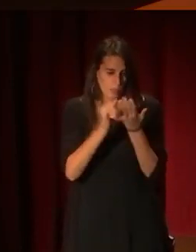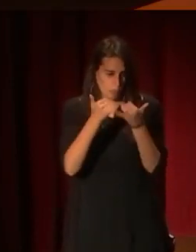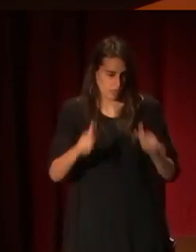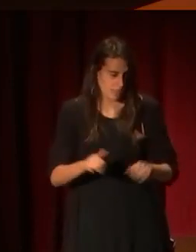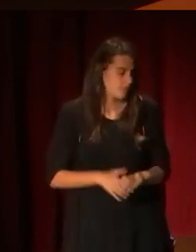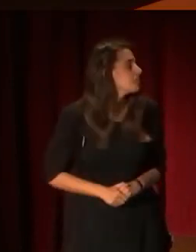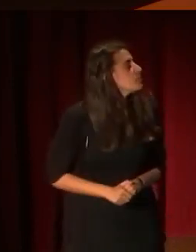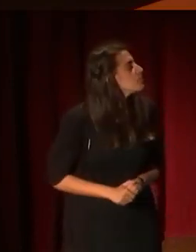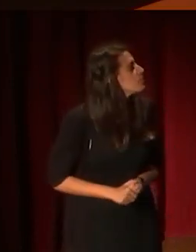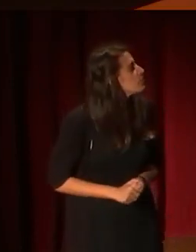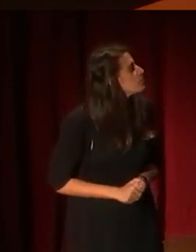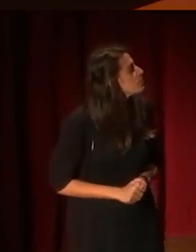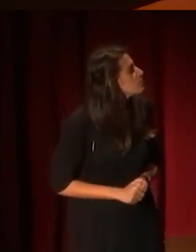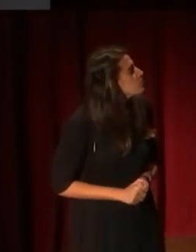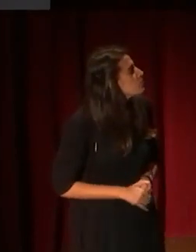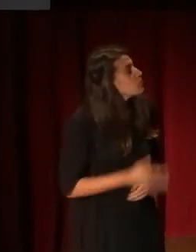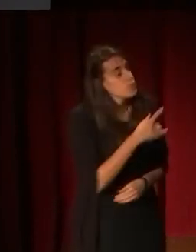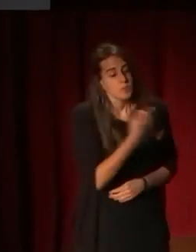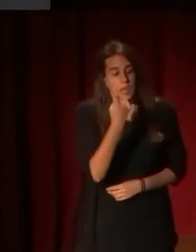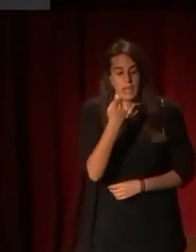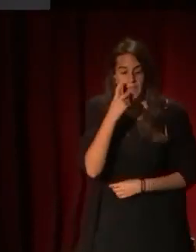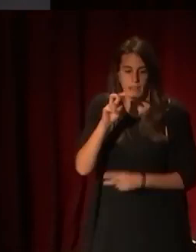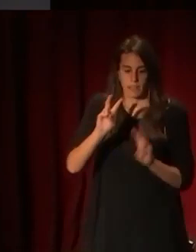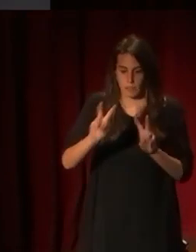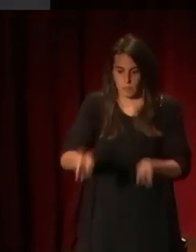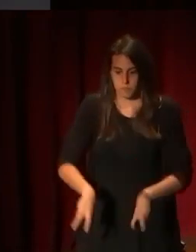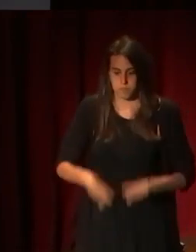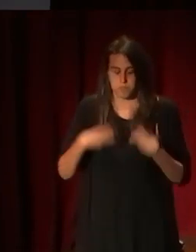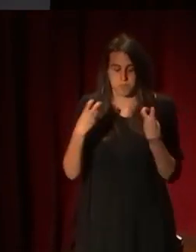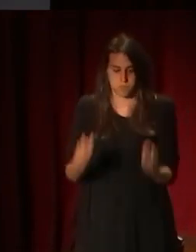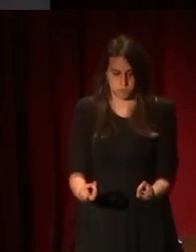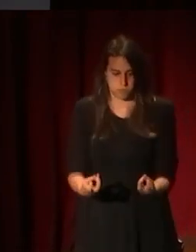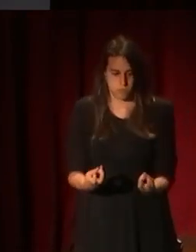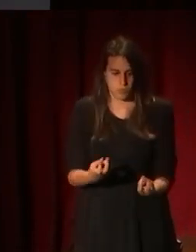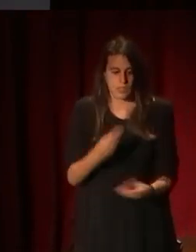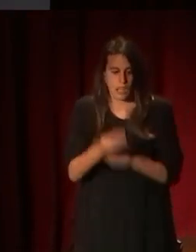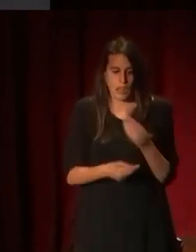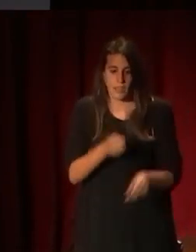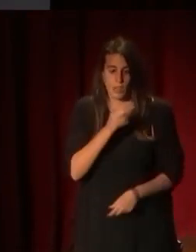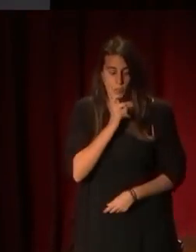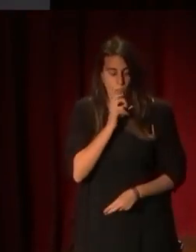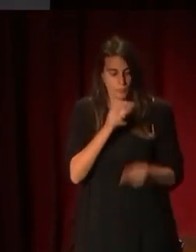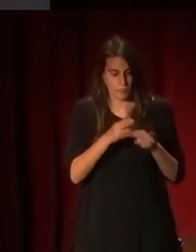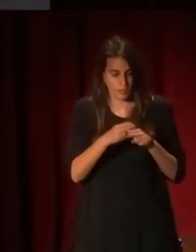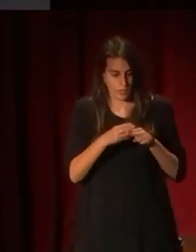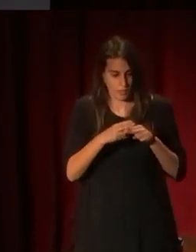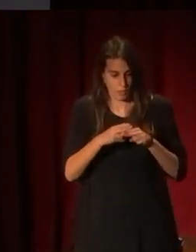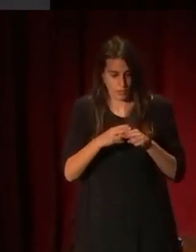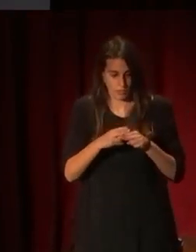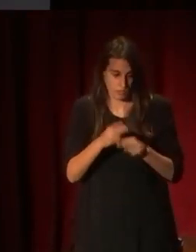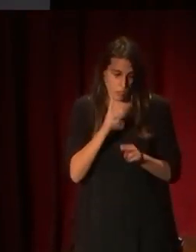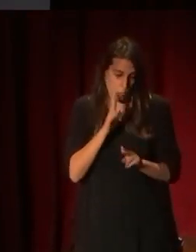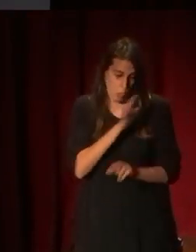para ello tenía que transformarse y la transformación mediante tablazón es y armaduras de madera